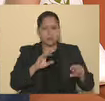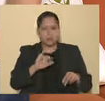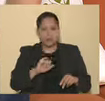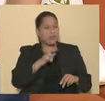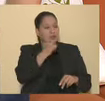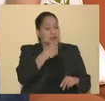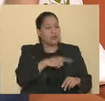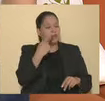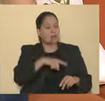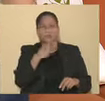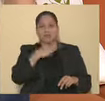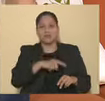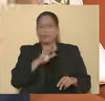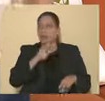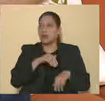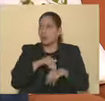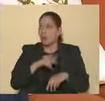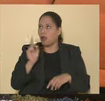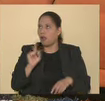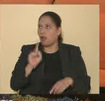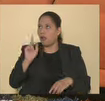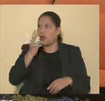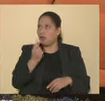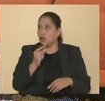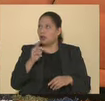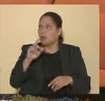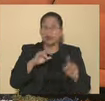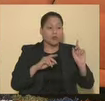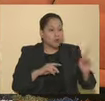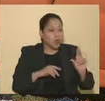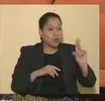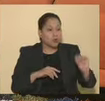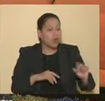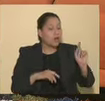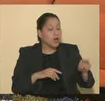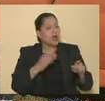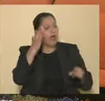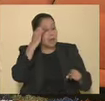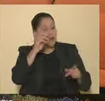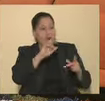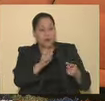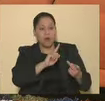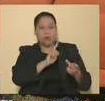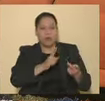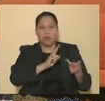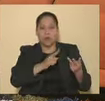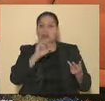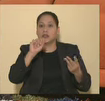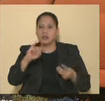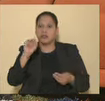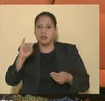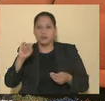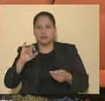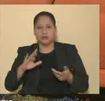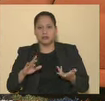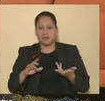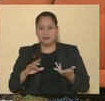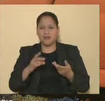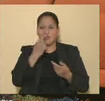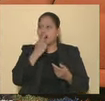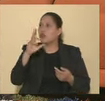cómo te fue en la escuela. Como perrito, así de, no te hagas Ándale. pipí, no te subas a la cama, no... Ándale, Sí. ándale. Te hasta- dicen que no, pero no por